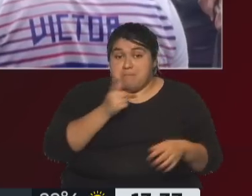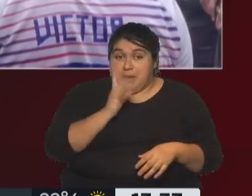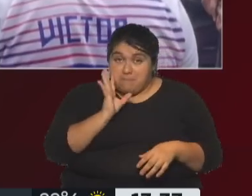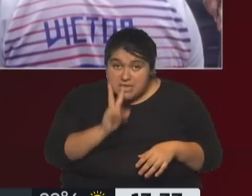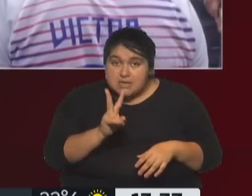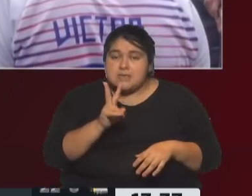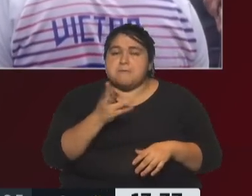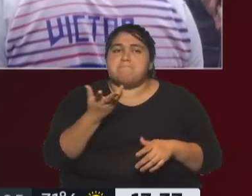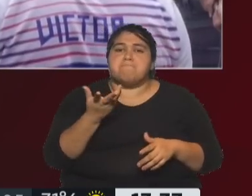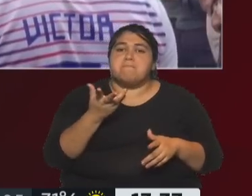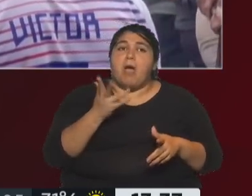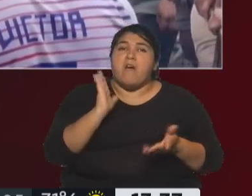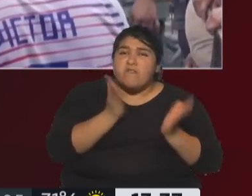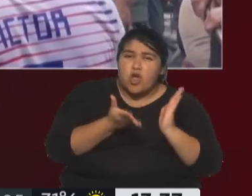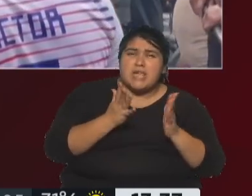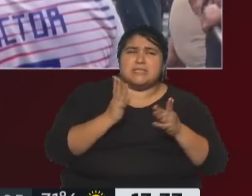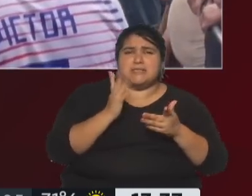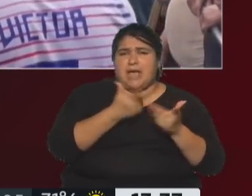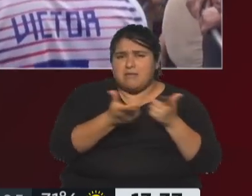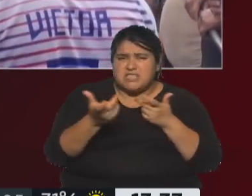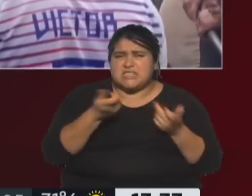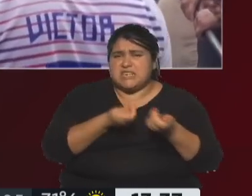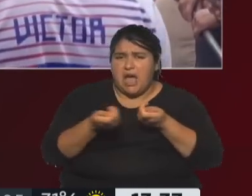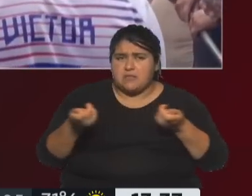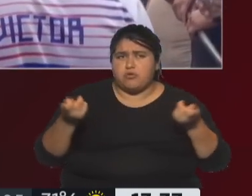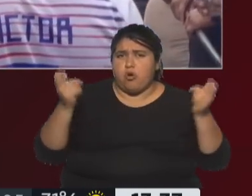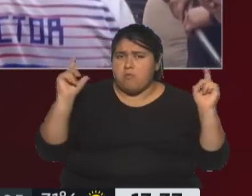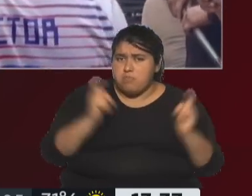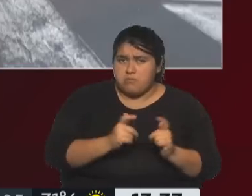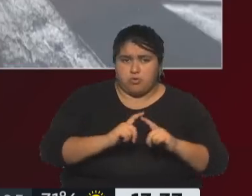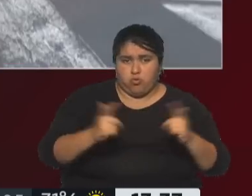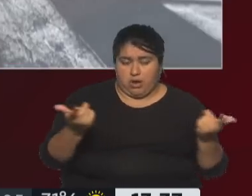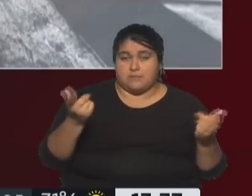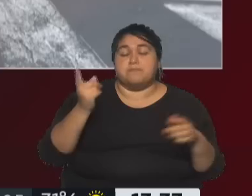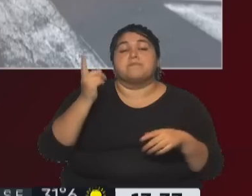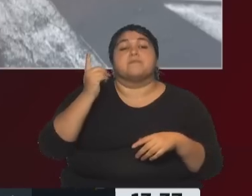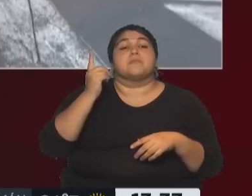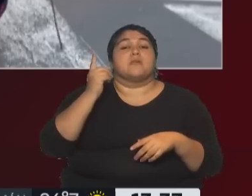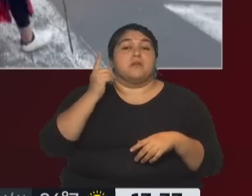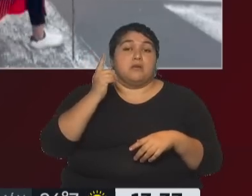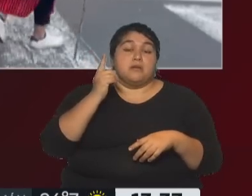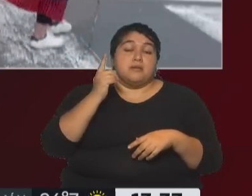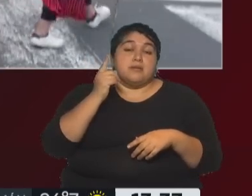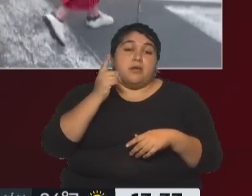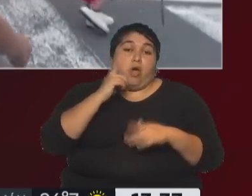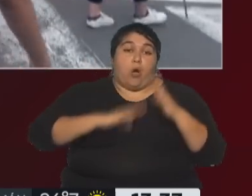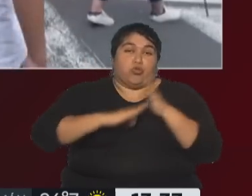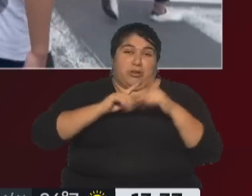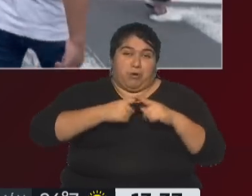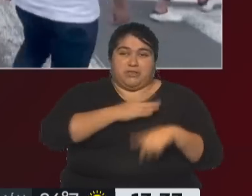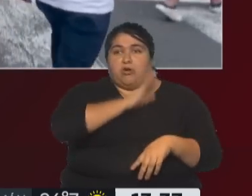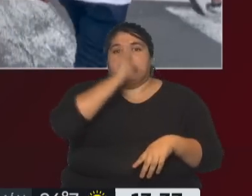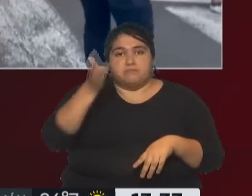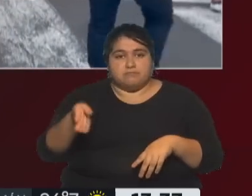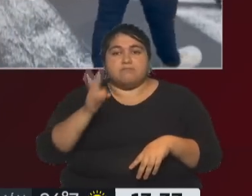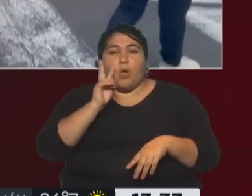que descienda justamente la violencia. De hecho, esta semana un funcionario de Nayib Bukele visitó Ecuador y sabemos lo que está